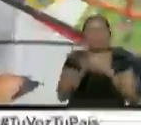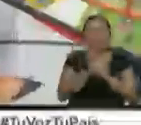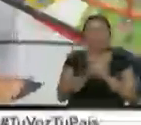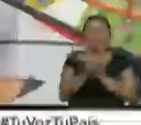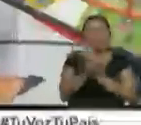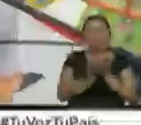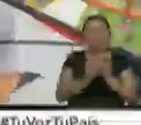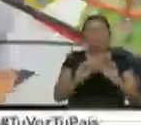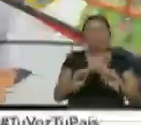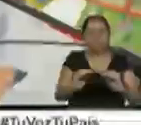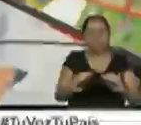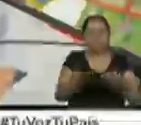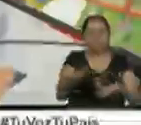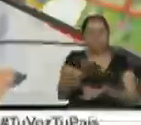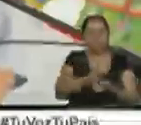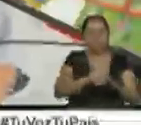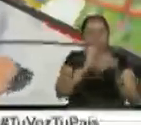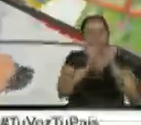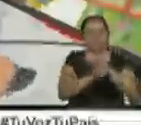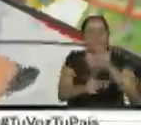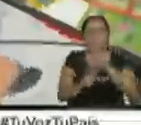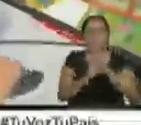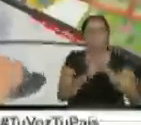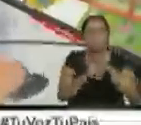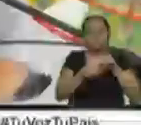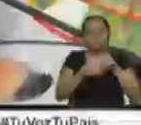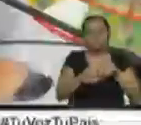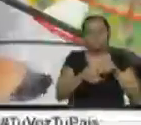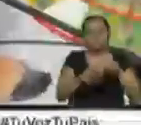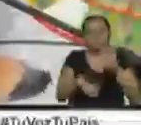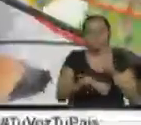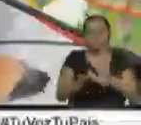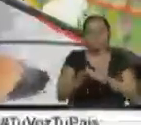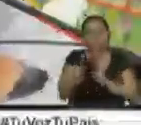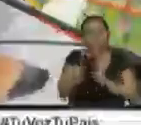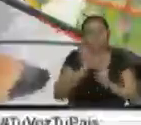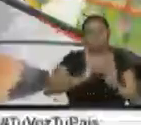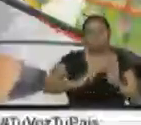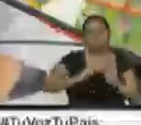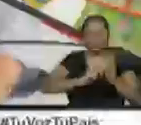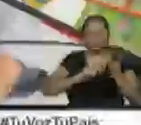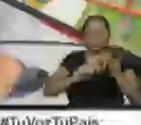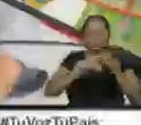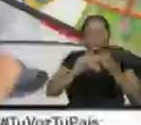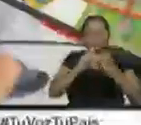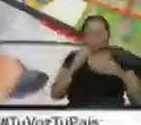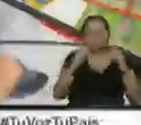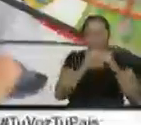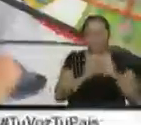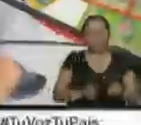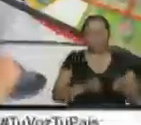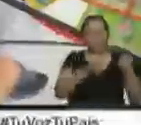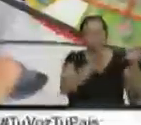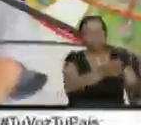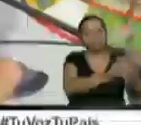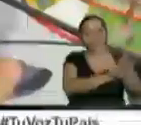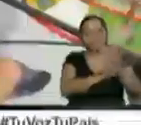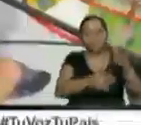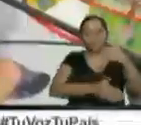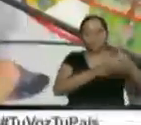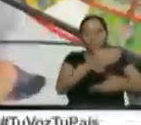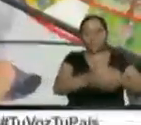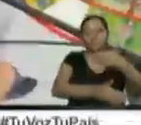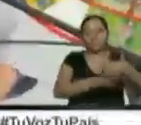que hacer un cambio en la ley orgánica de educación a través de la asamblea para mejorar los sueldos de los docentes. Todo esto es un camino que está en